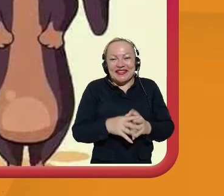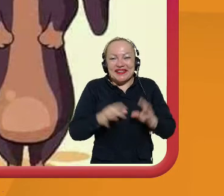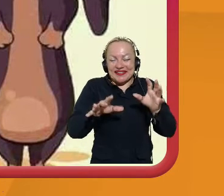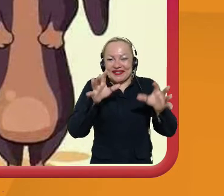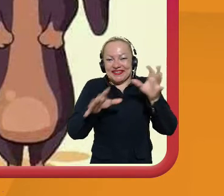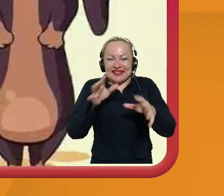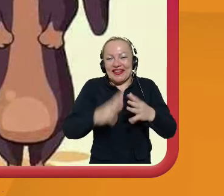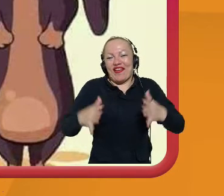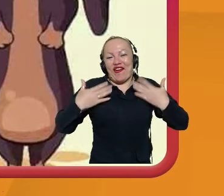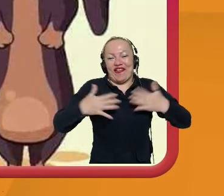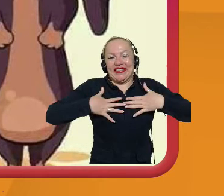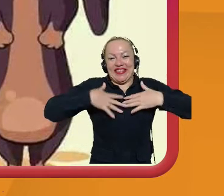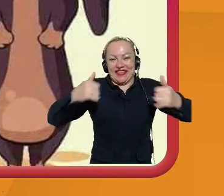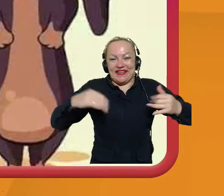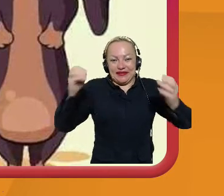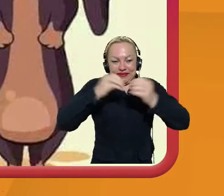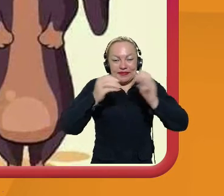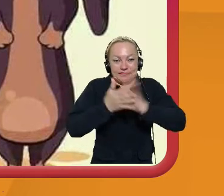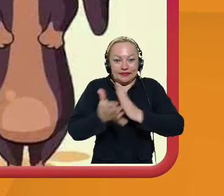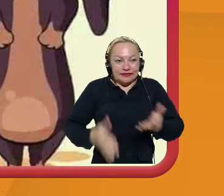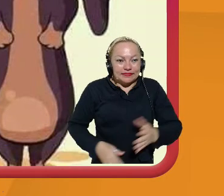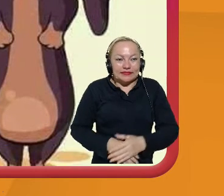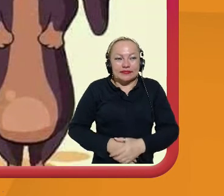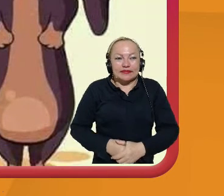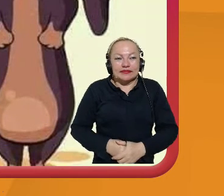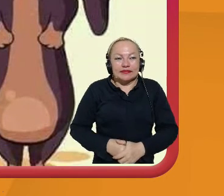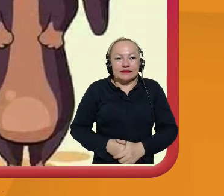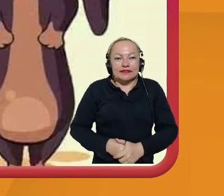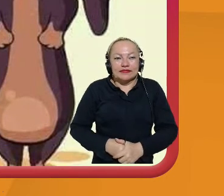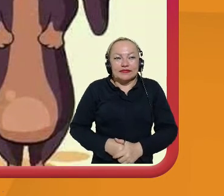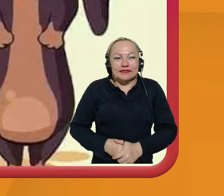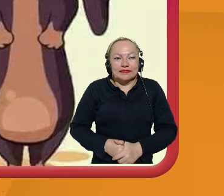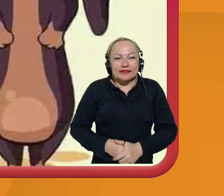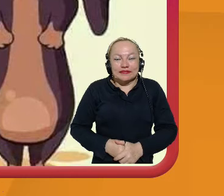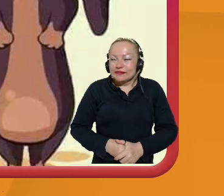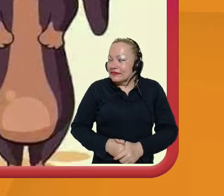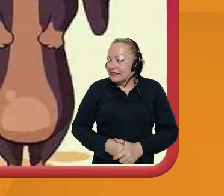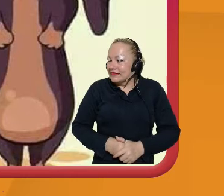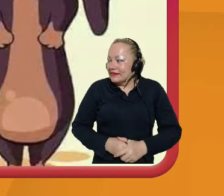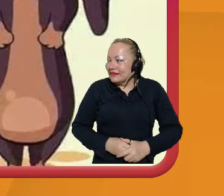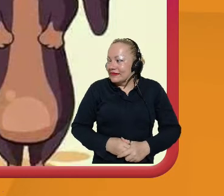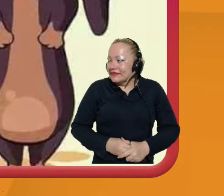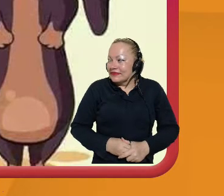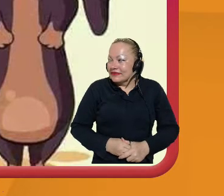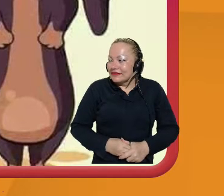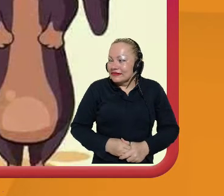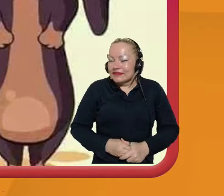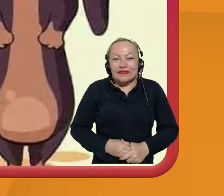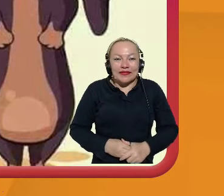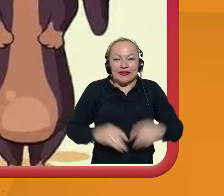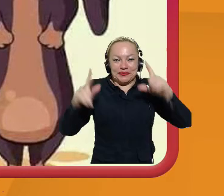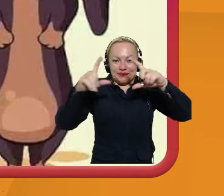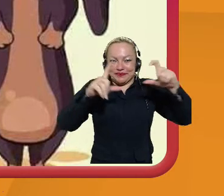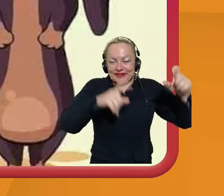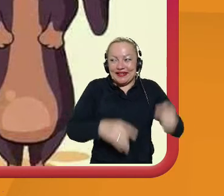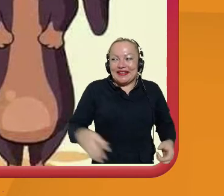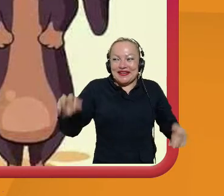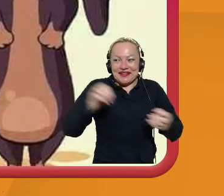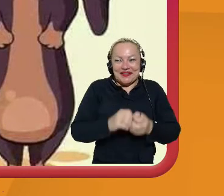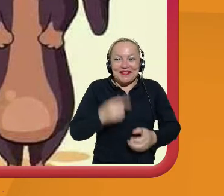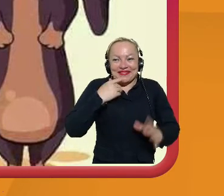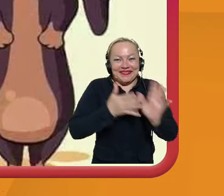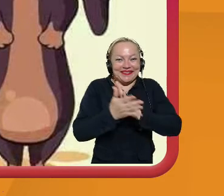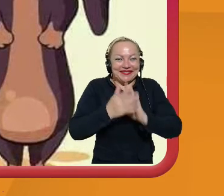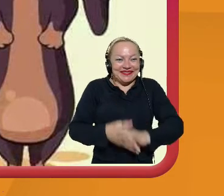cuando están... su felicidad. Sí, exacto. Ahí está. ¿Mostramos las imágenes, por ¿Mostramos favor? Mostramos las imágenes, sí, señor. Este muchacho... Hay